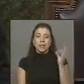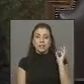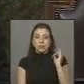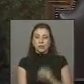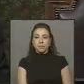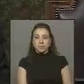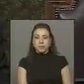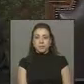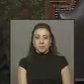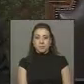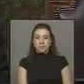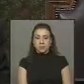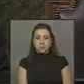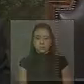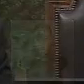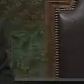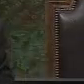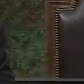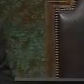sesión. ¡Gracias!